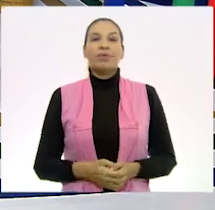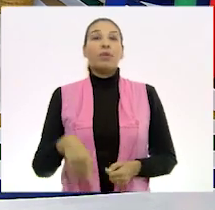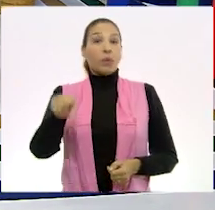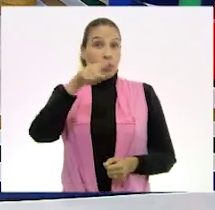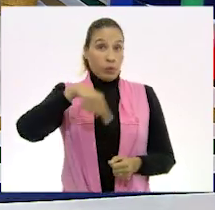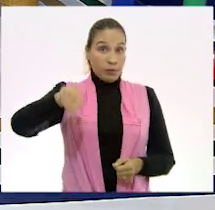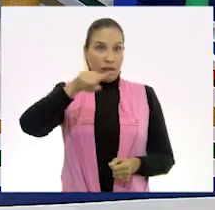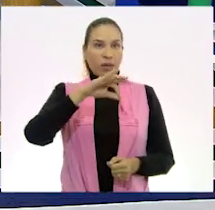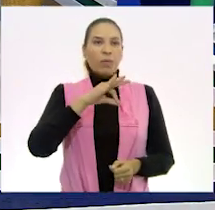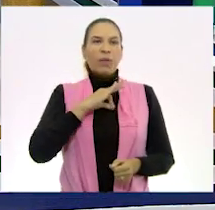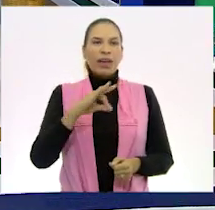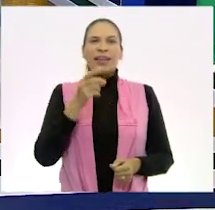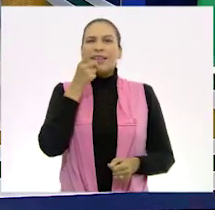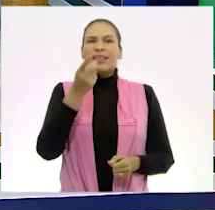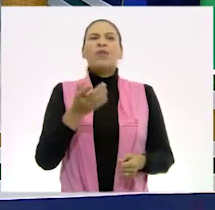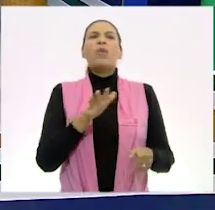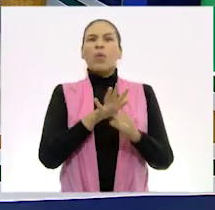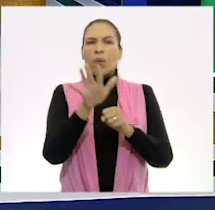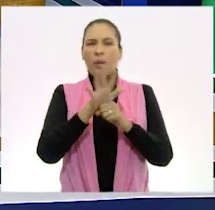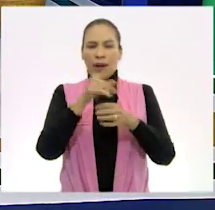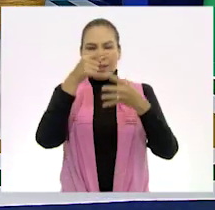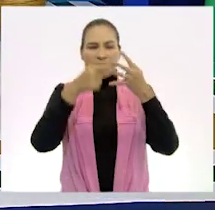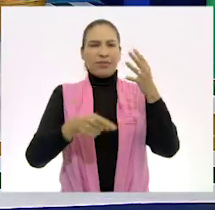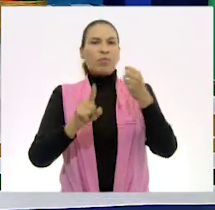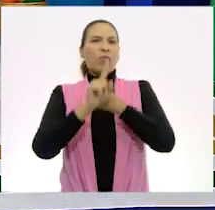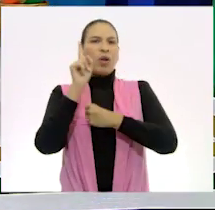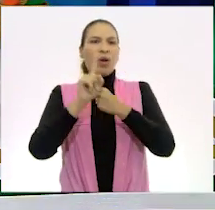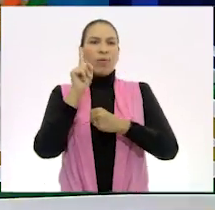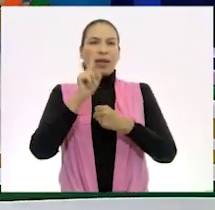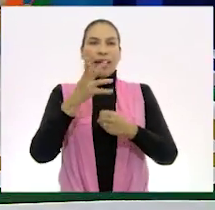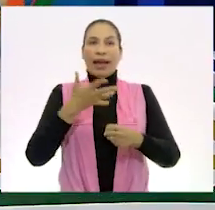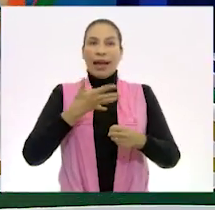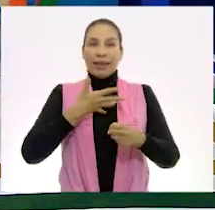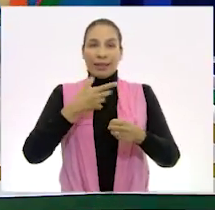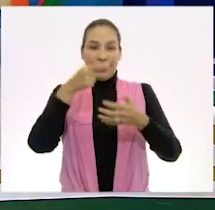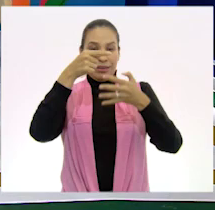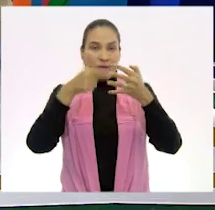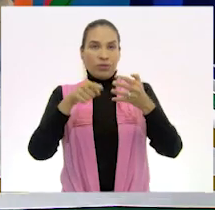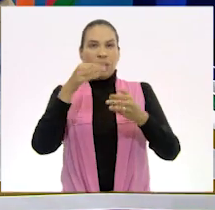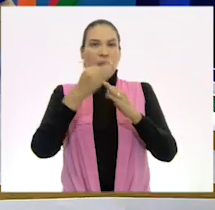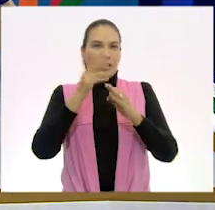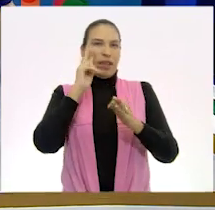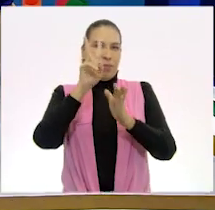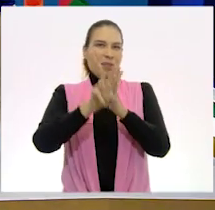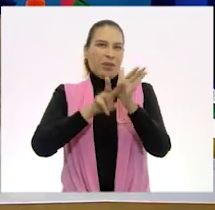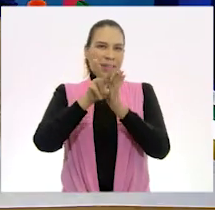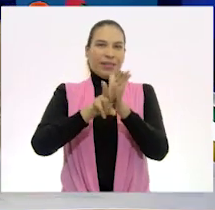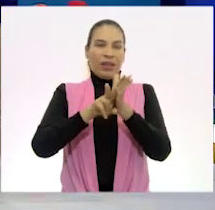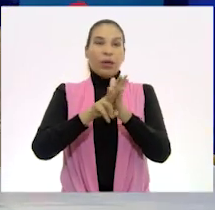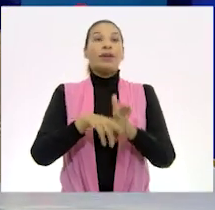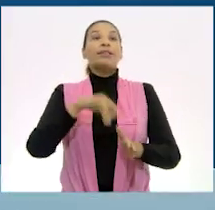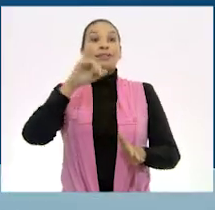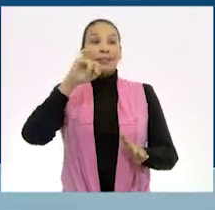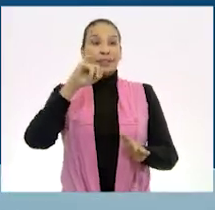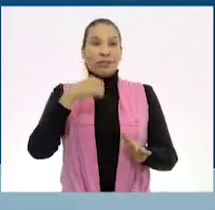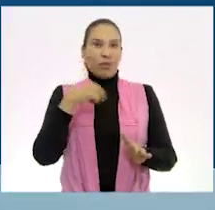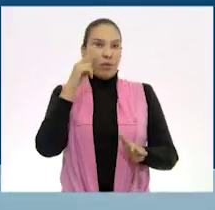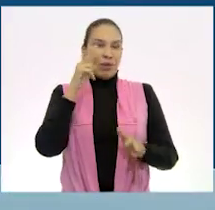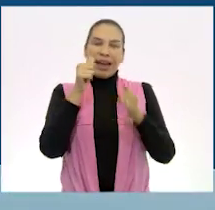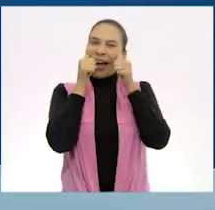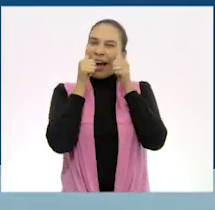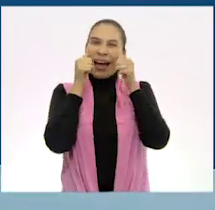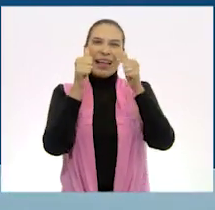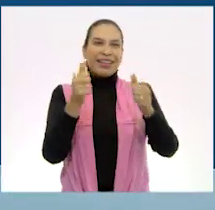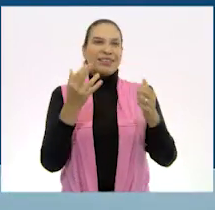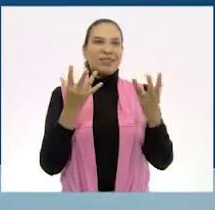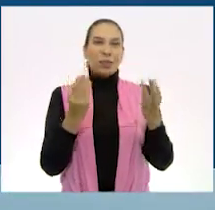¿Ustedes me podrían decir cuáles fueron los problemas que se abordaron en el video que acabamos de ver? Sí, maestra, yo puse mucha